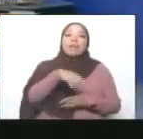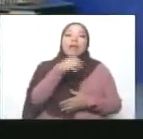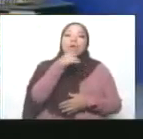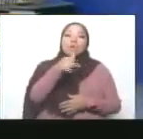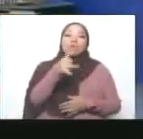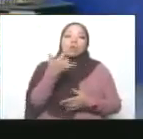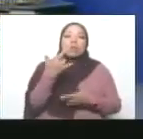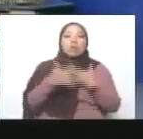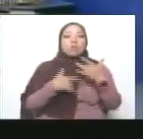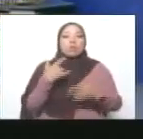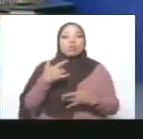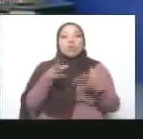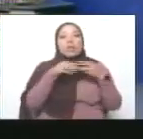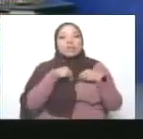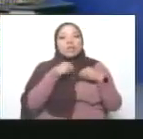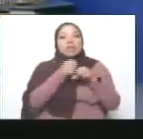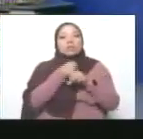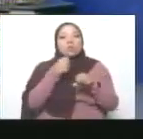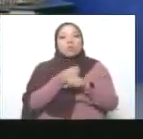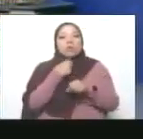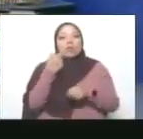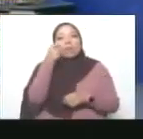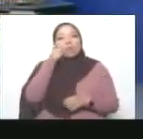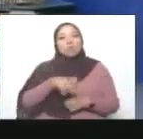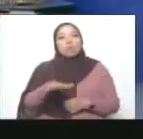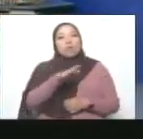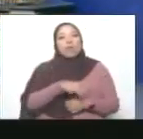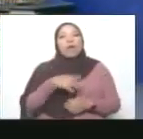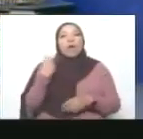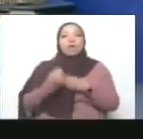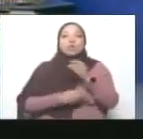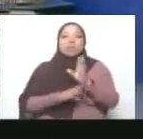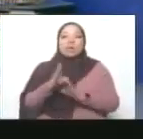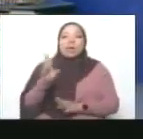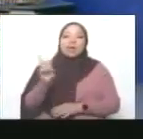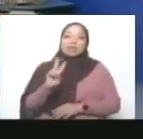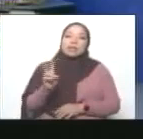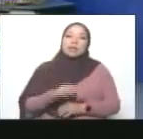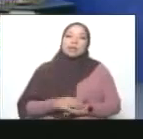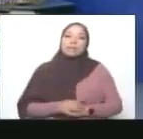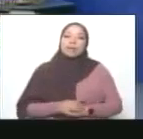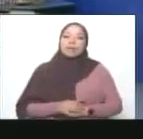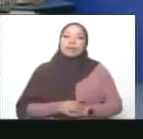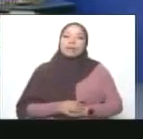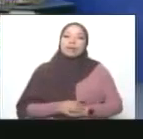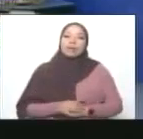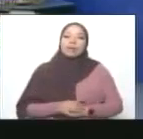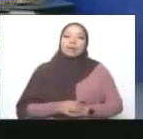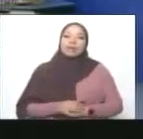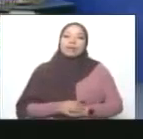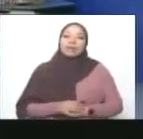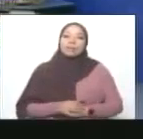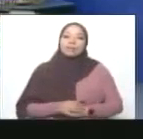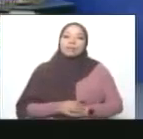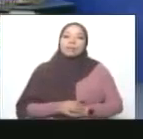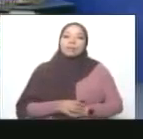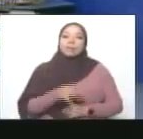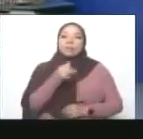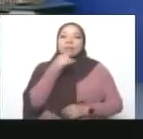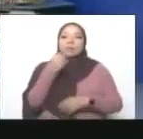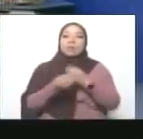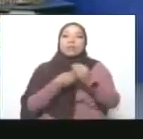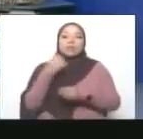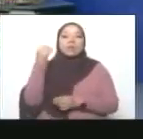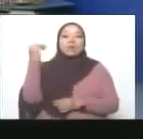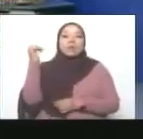ese elemento de reconocimiento a la parte tecnológica, en Yaracuy tenemos dos. Tenemos el indio Yaracuy,